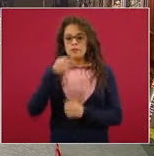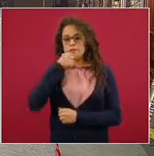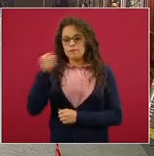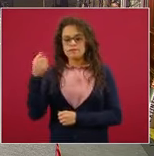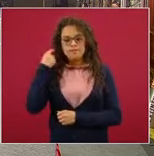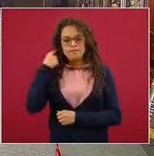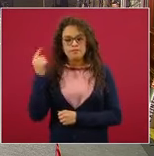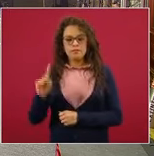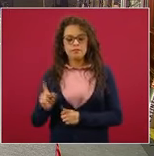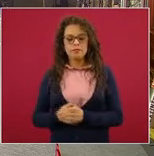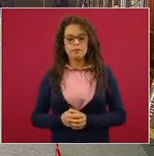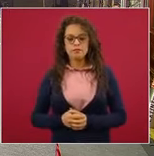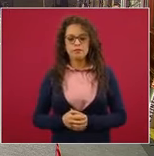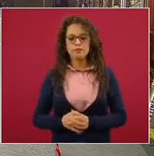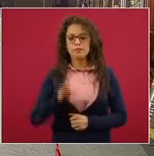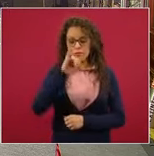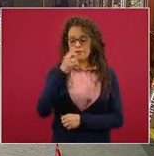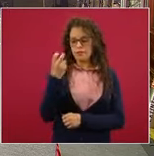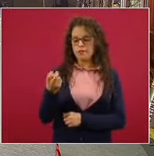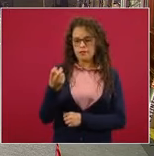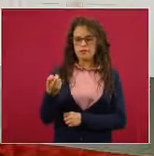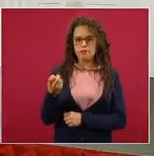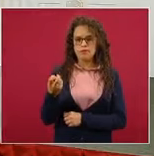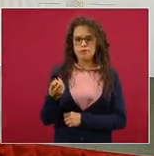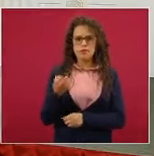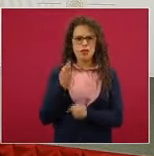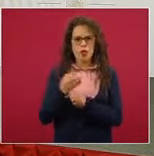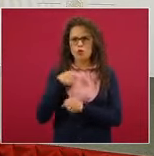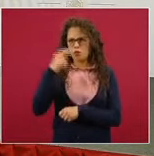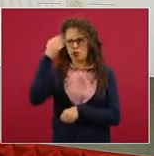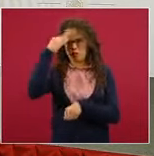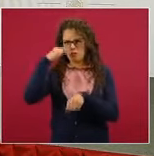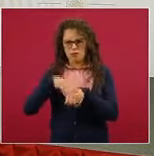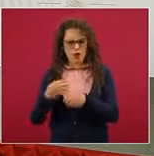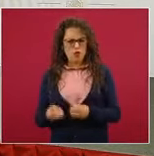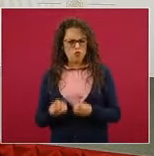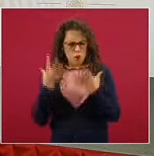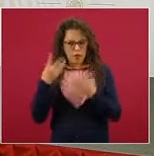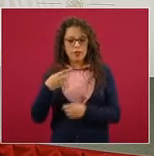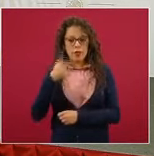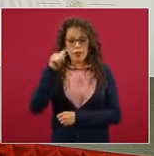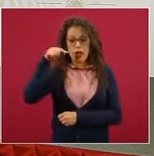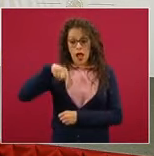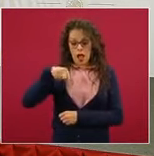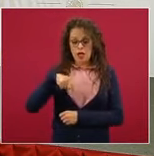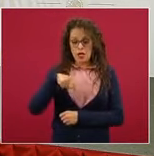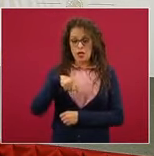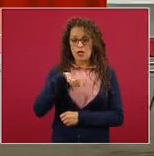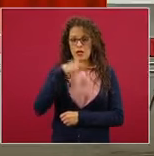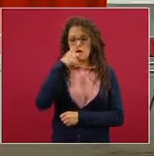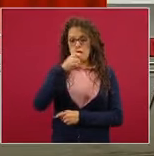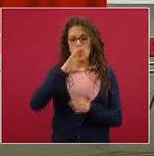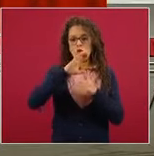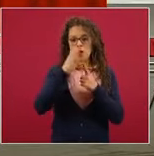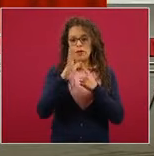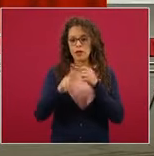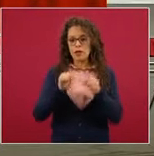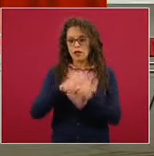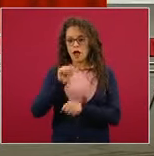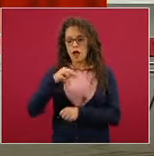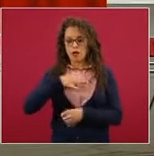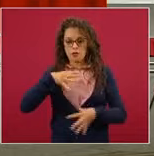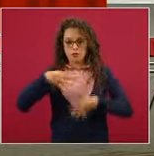Es correcto, hace varias semanas, no recuerdo en este momento cuántas, presentamos aquí que el Comité Nacional de Vigilancia Epidemiológica